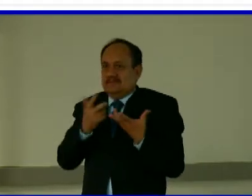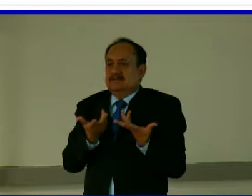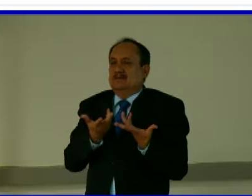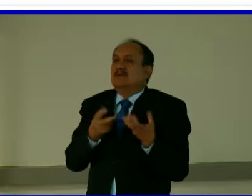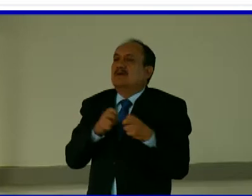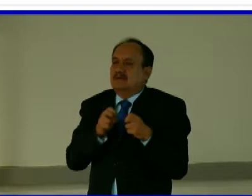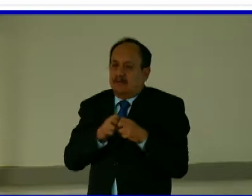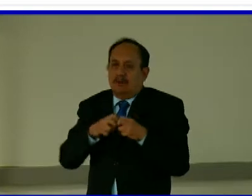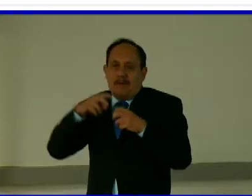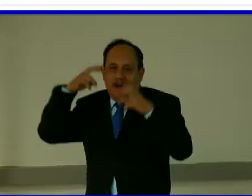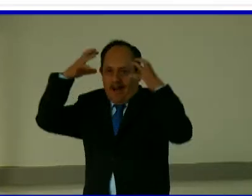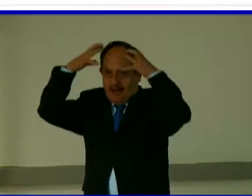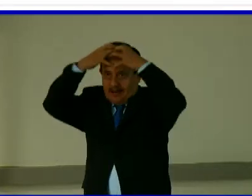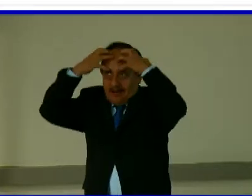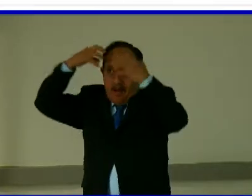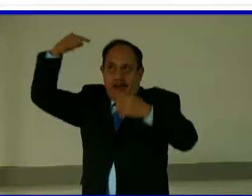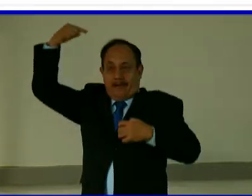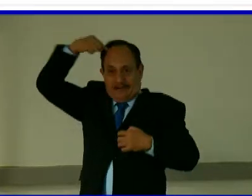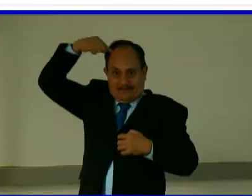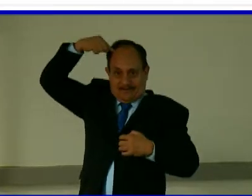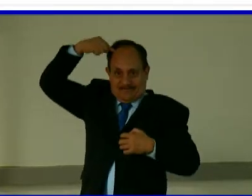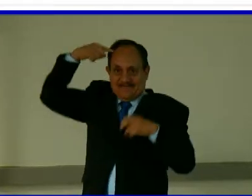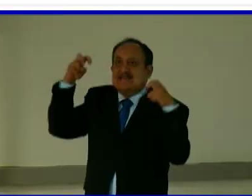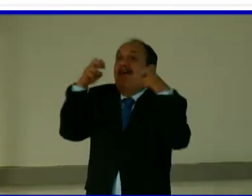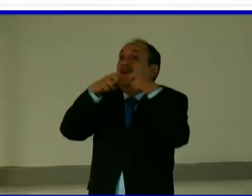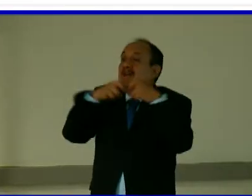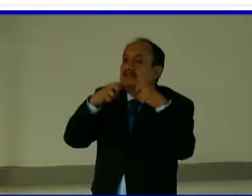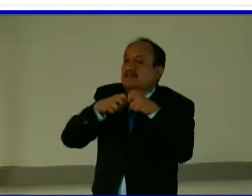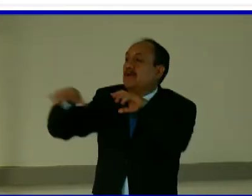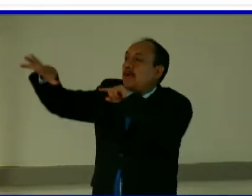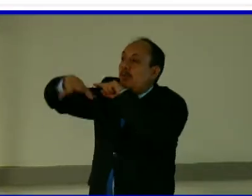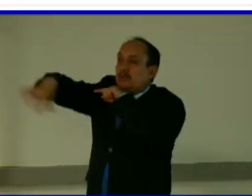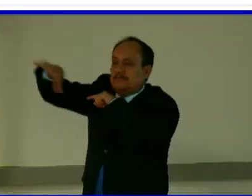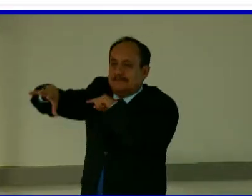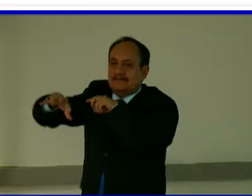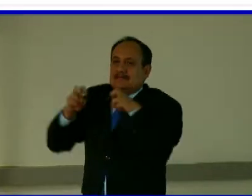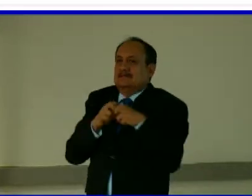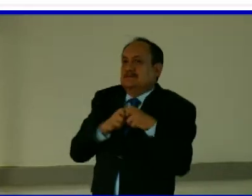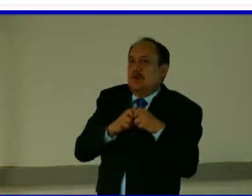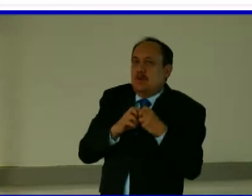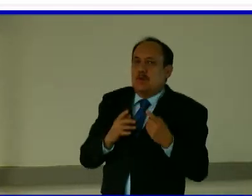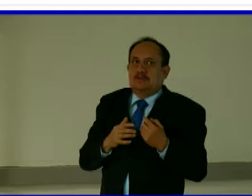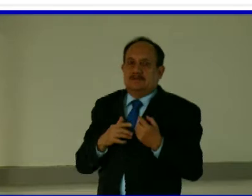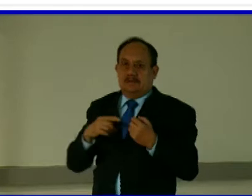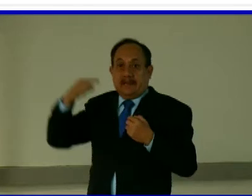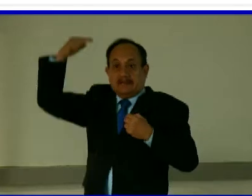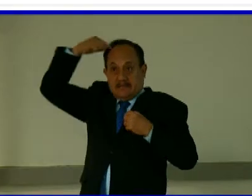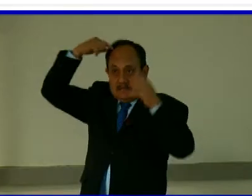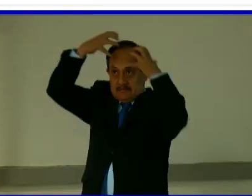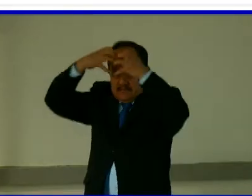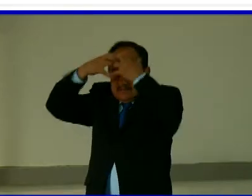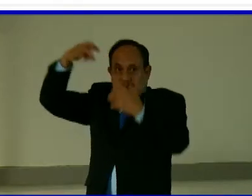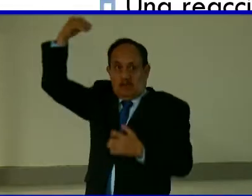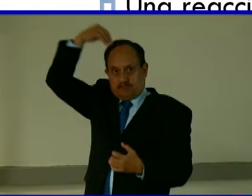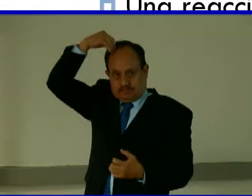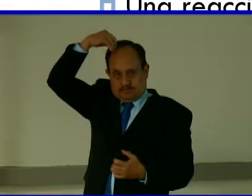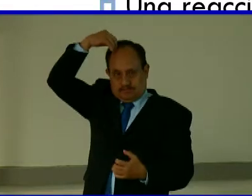problema neurológico. El estrés es ambiental, la ansiedad es neurológica.